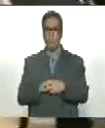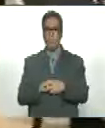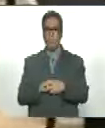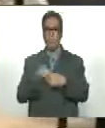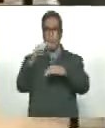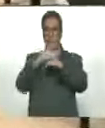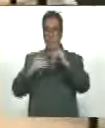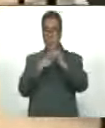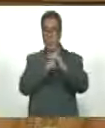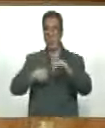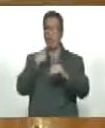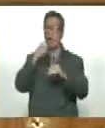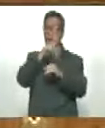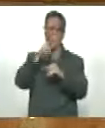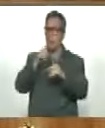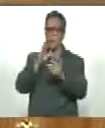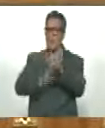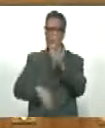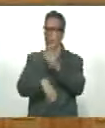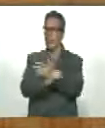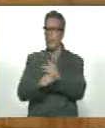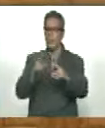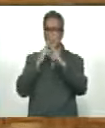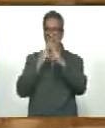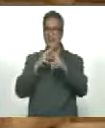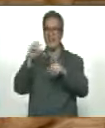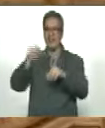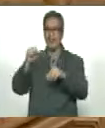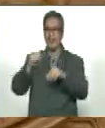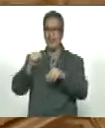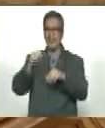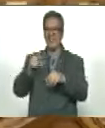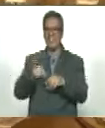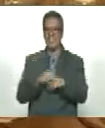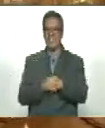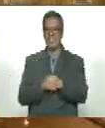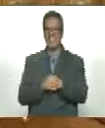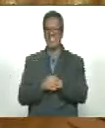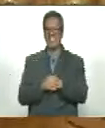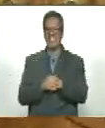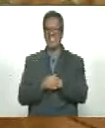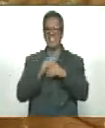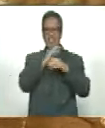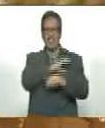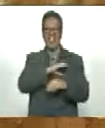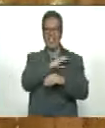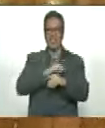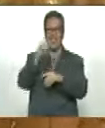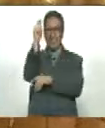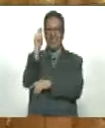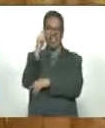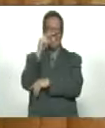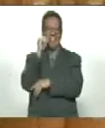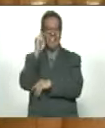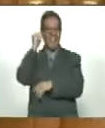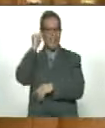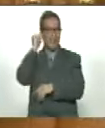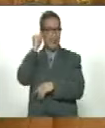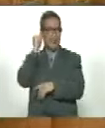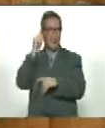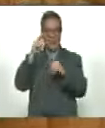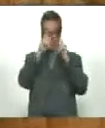La vicepresidenta me pregunta que si se va y nosotros le respondemos que sí. La comisión de diputados y diputadas que